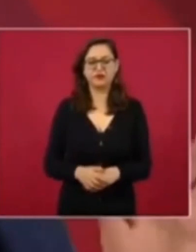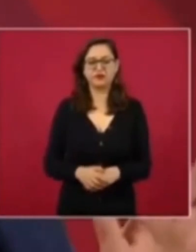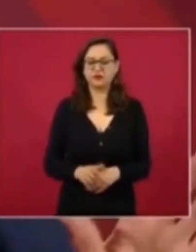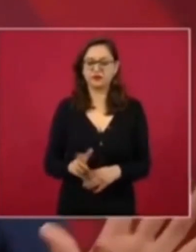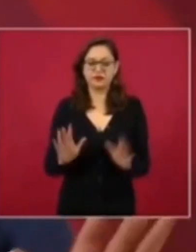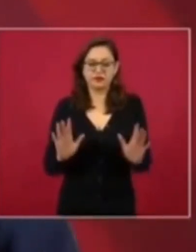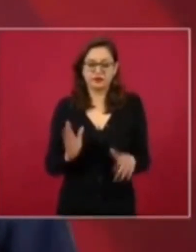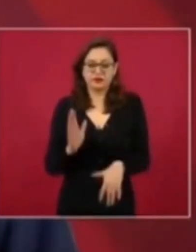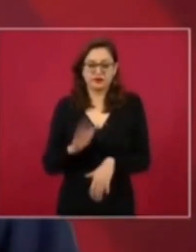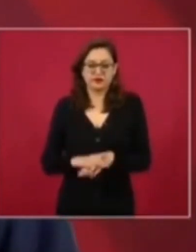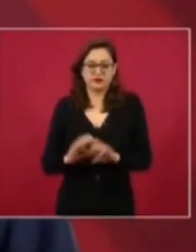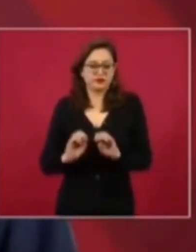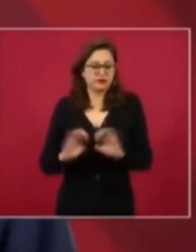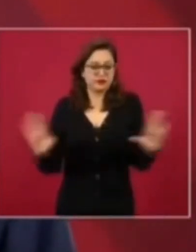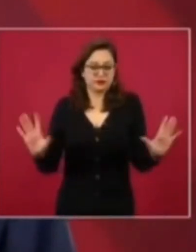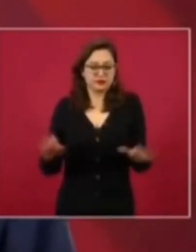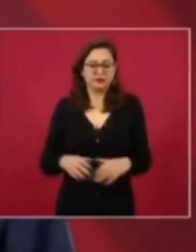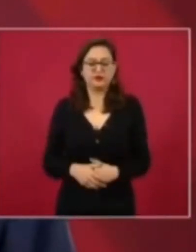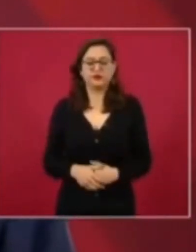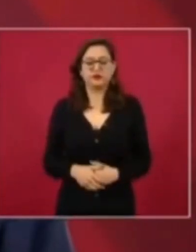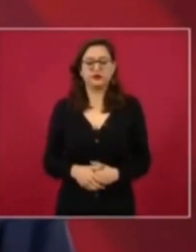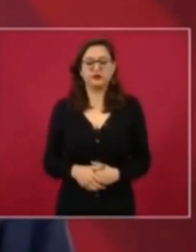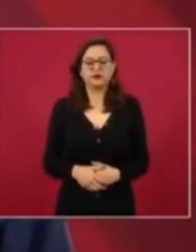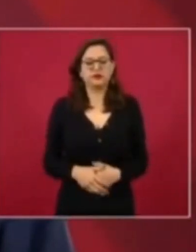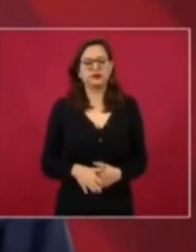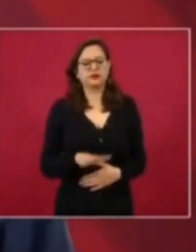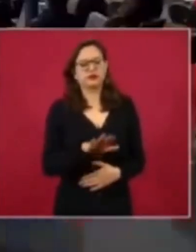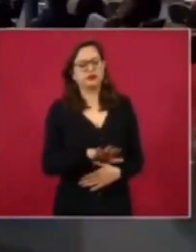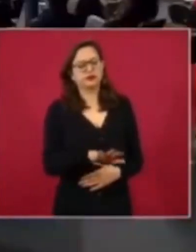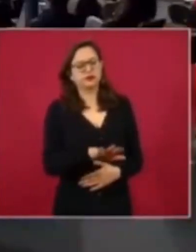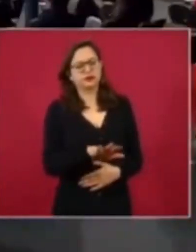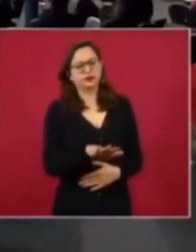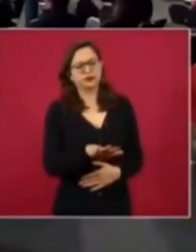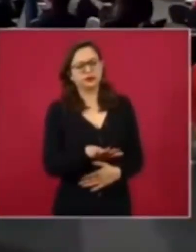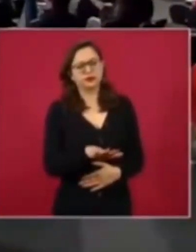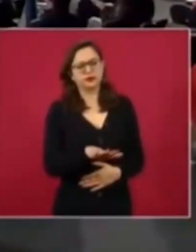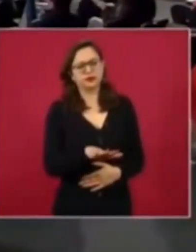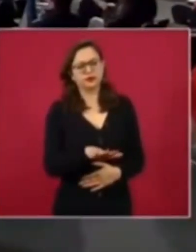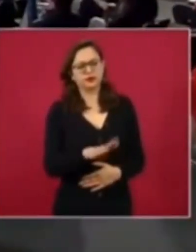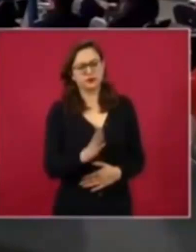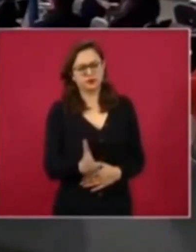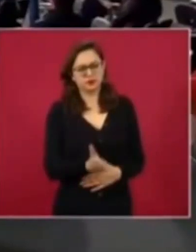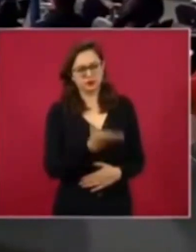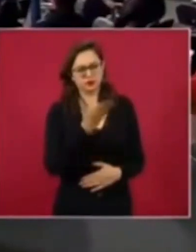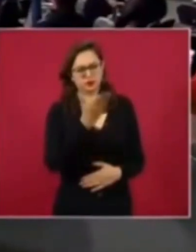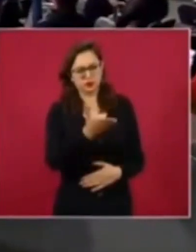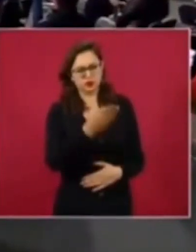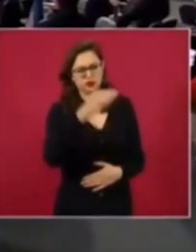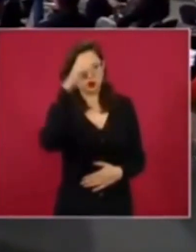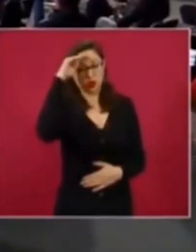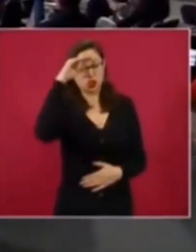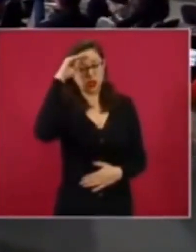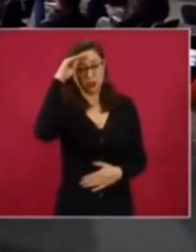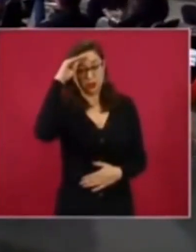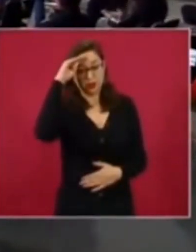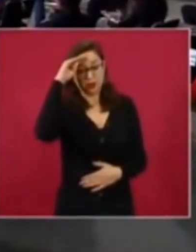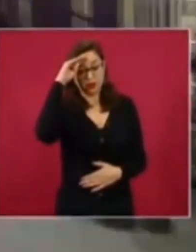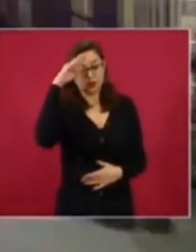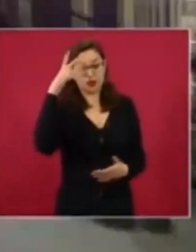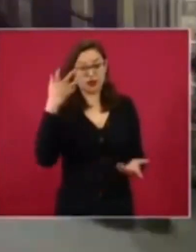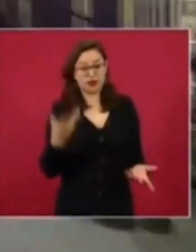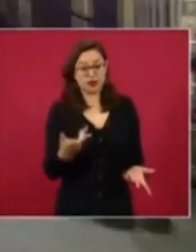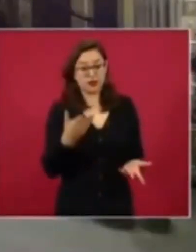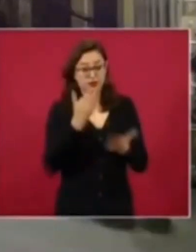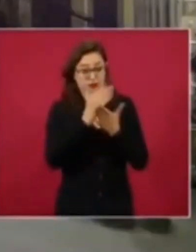Así de claro. Presidente, ¿es guerra híbrida lo que está? ¿Mande? ¿Usted ve también que este esquema es la